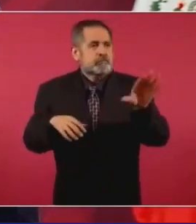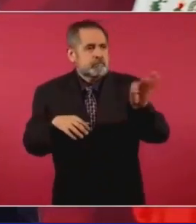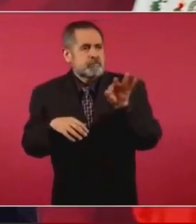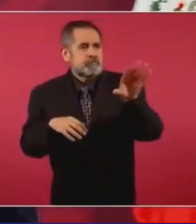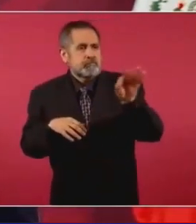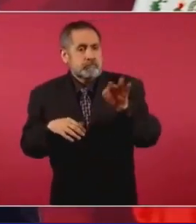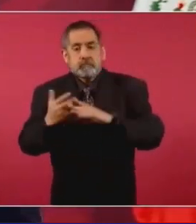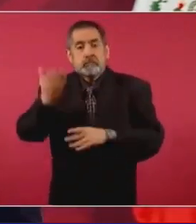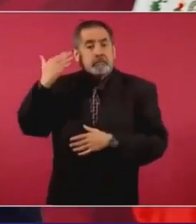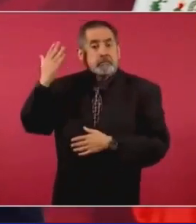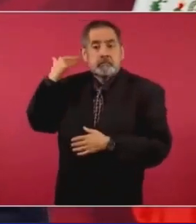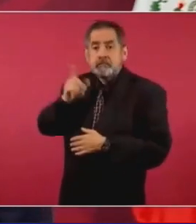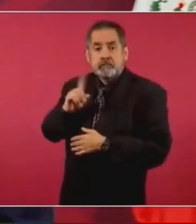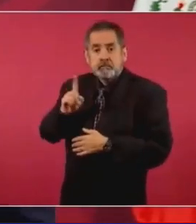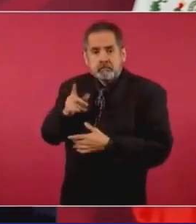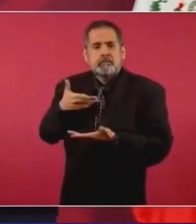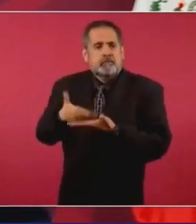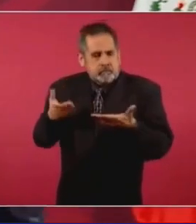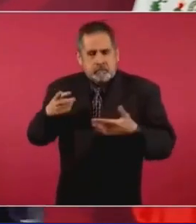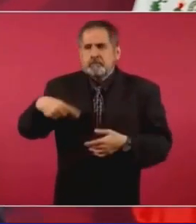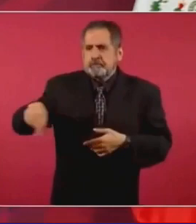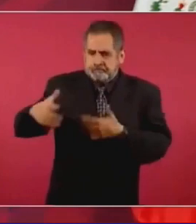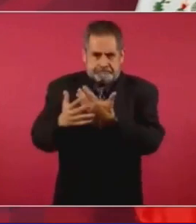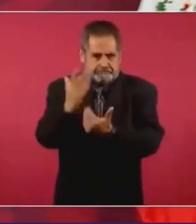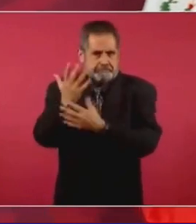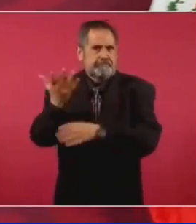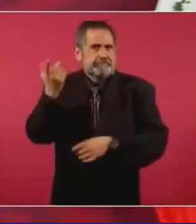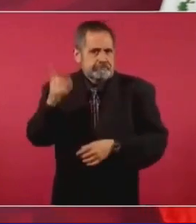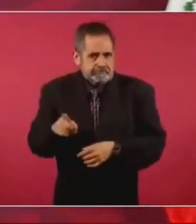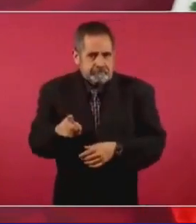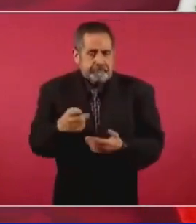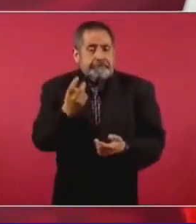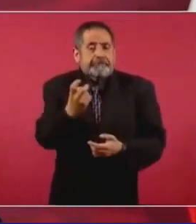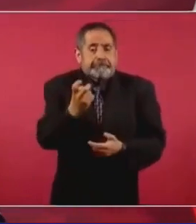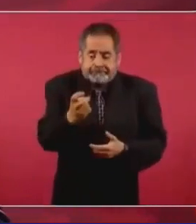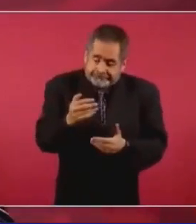Todo eso es avance. Vamos poco a poco.